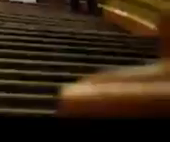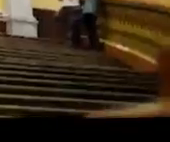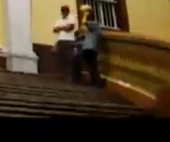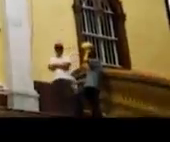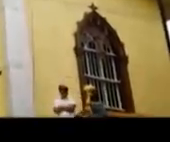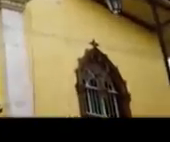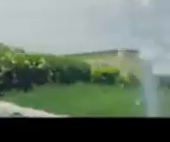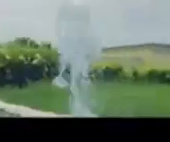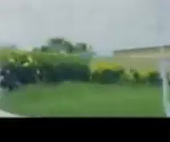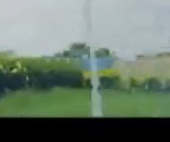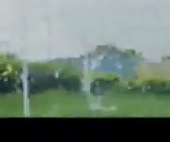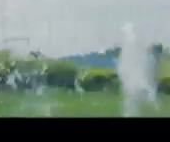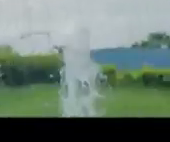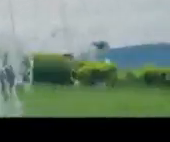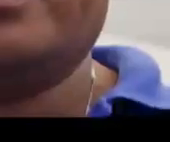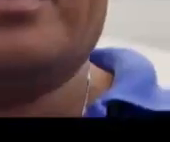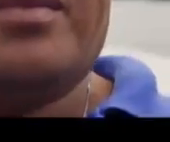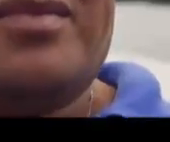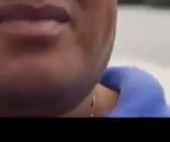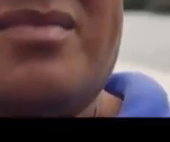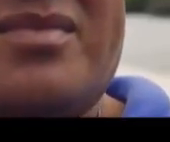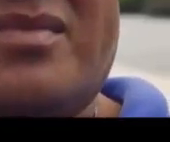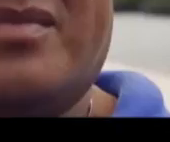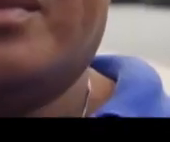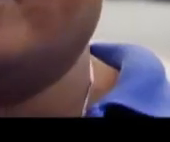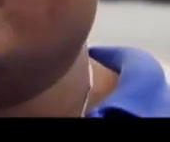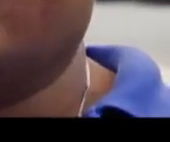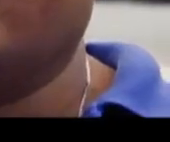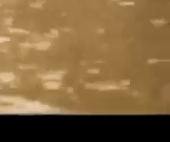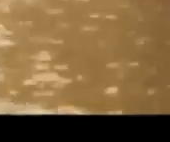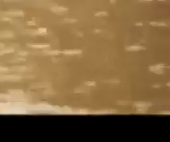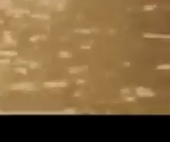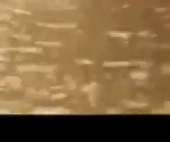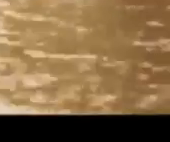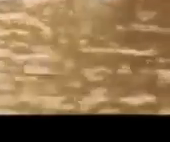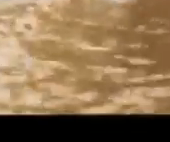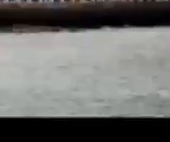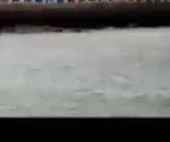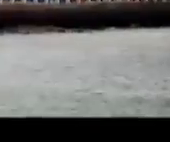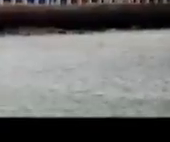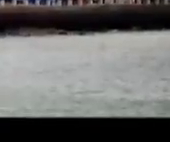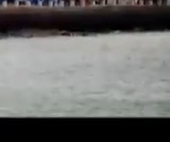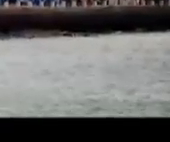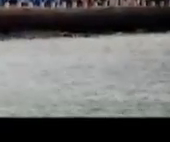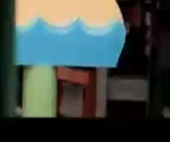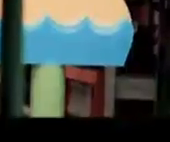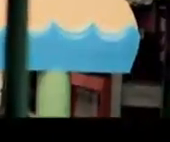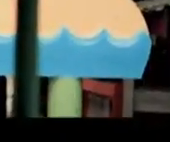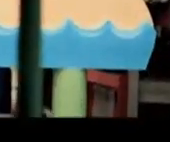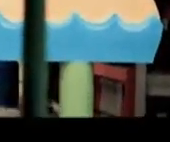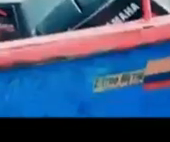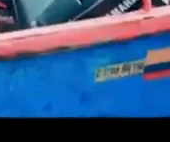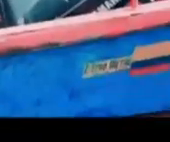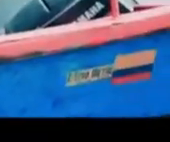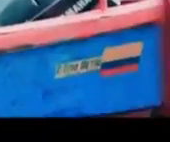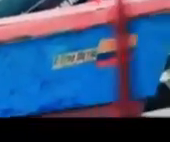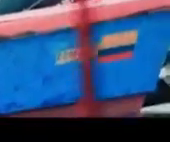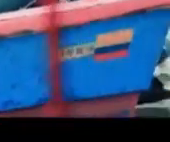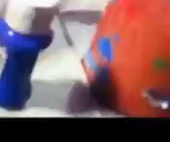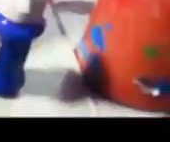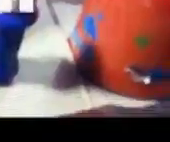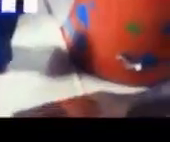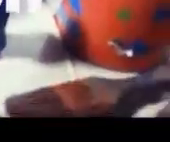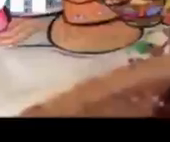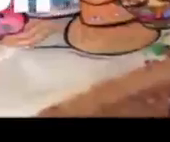Tu plan siempre es crecer. Soy piloto de lancha desde los 15 años. Navego desde Puerto Bolívar a todas las islas y archipiélagos